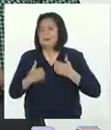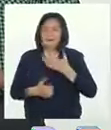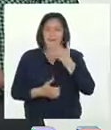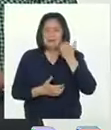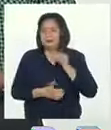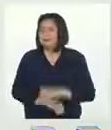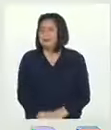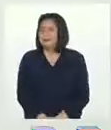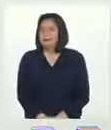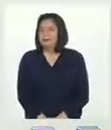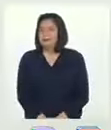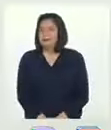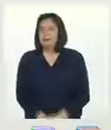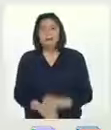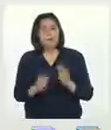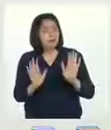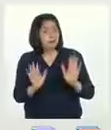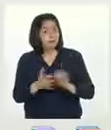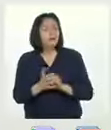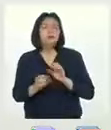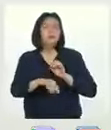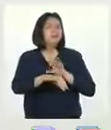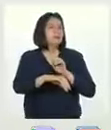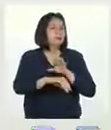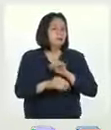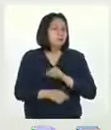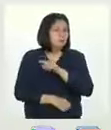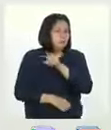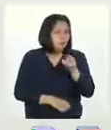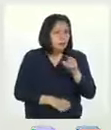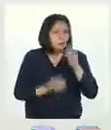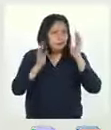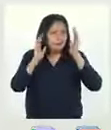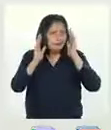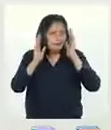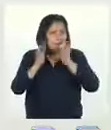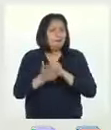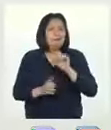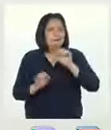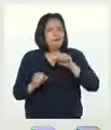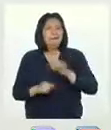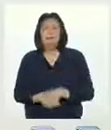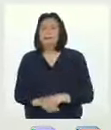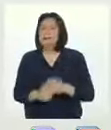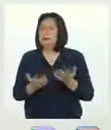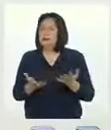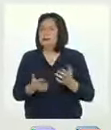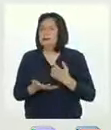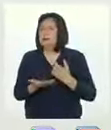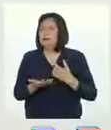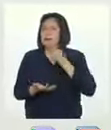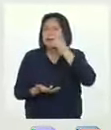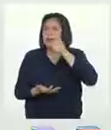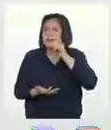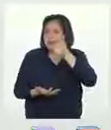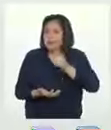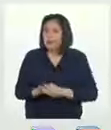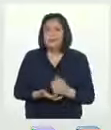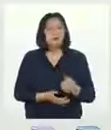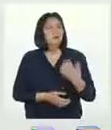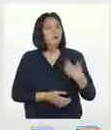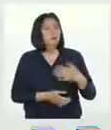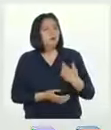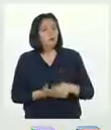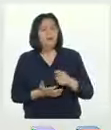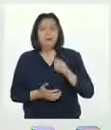mejor. Así que les recomiendo que estén muy atentos y atentas a la actividad de mañana,